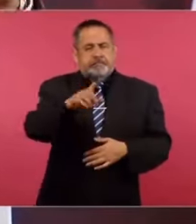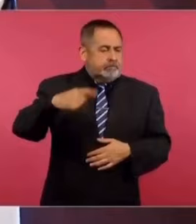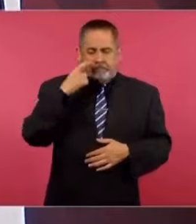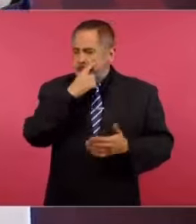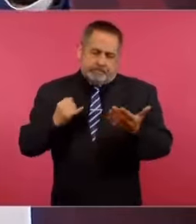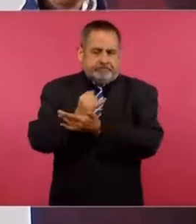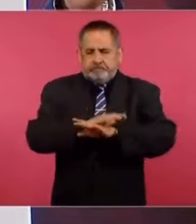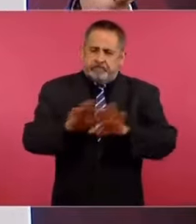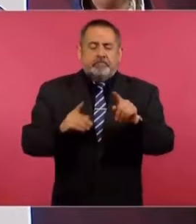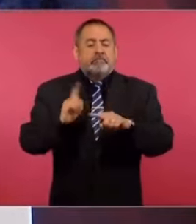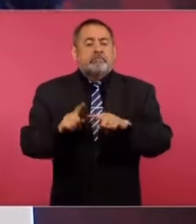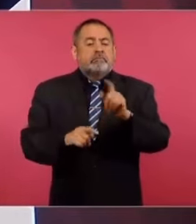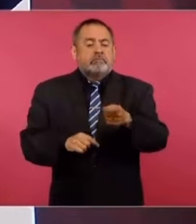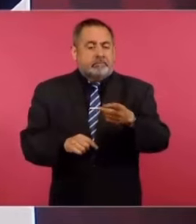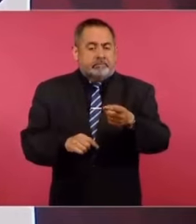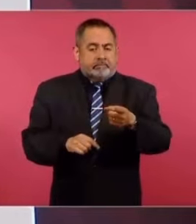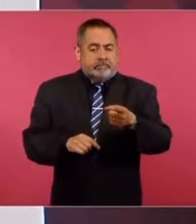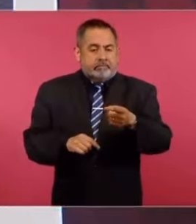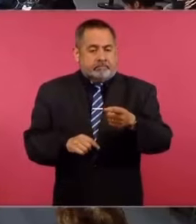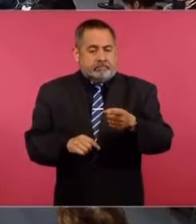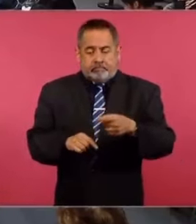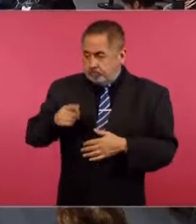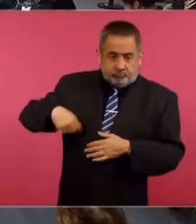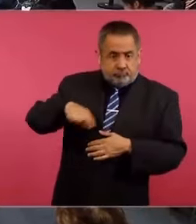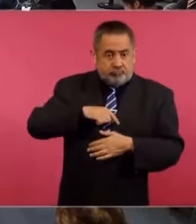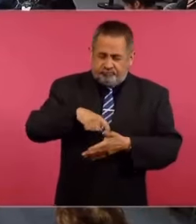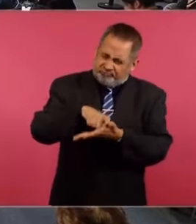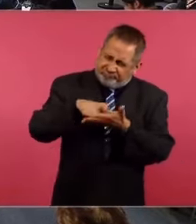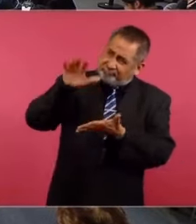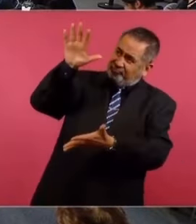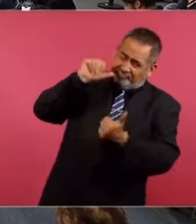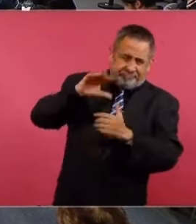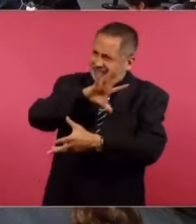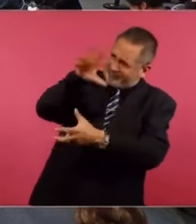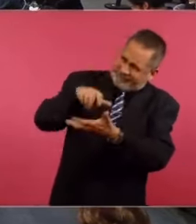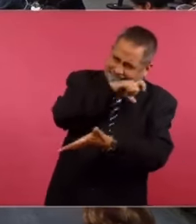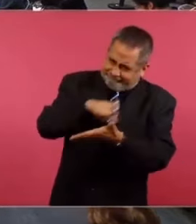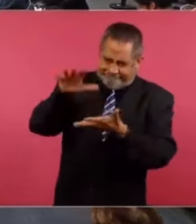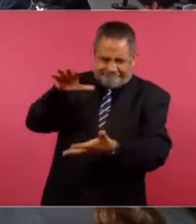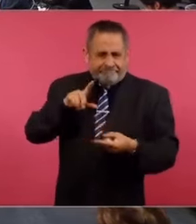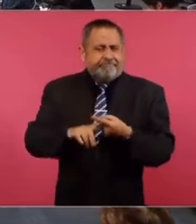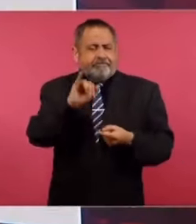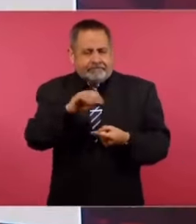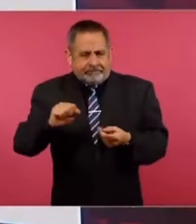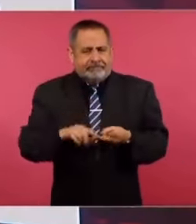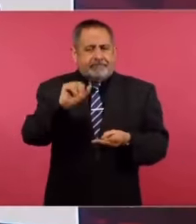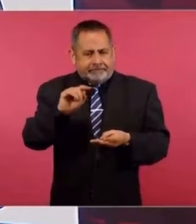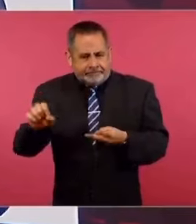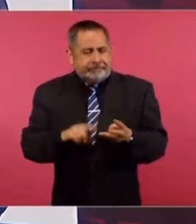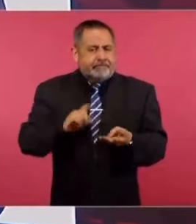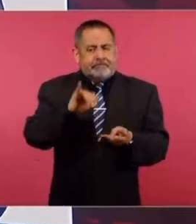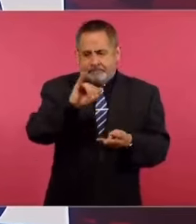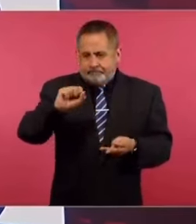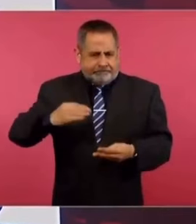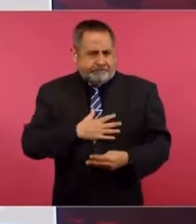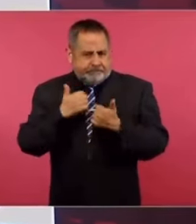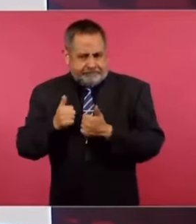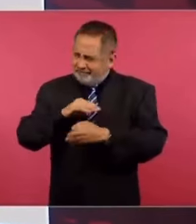decisión de unir toda la compra y la distribución de medicamentos de todo el sector salud, del IMSS, del ISSSTE y ahora del IMSS